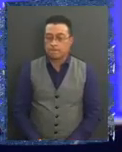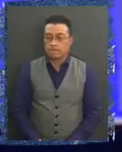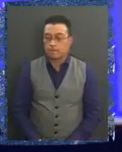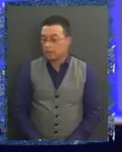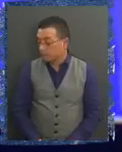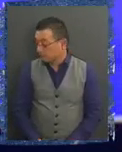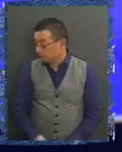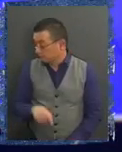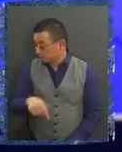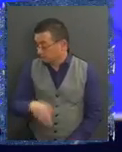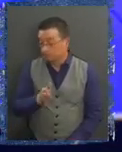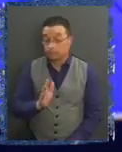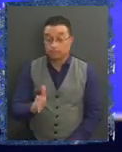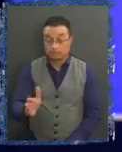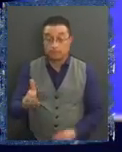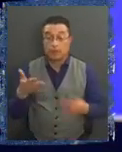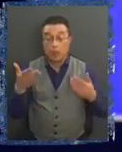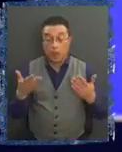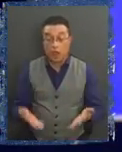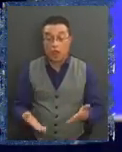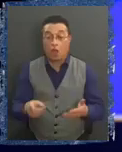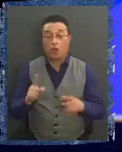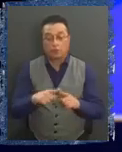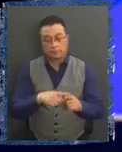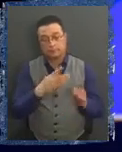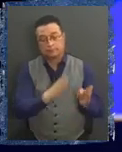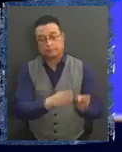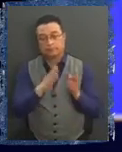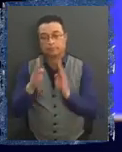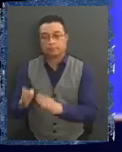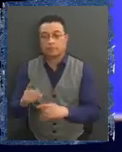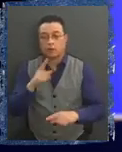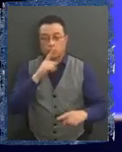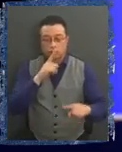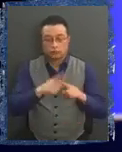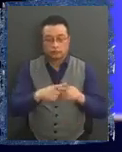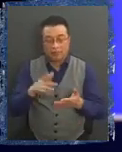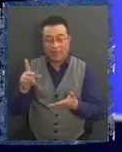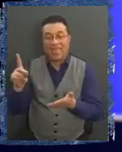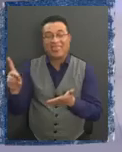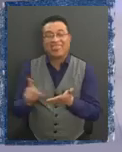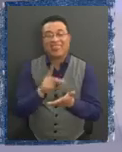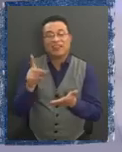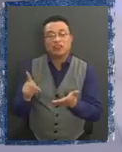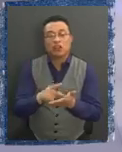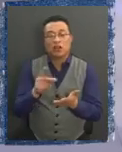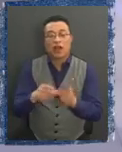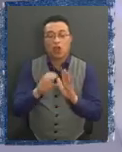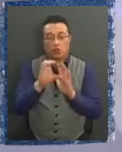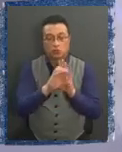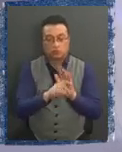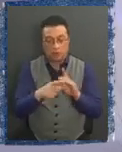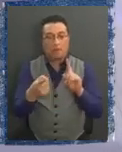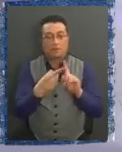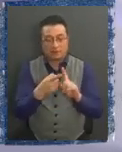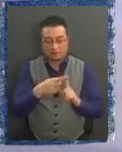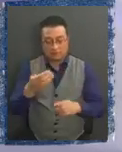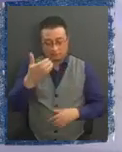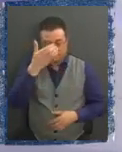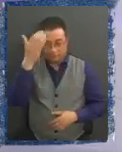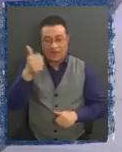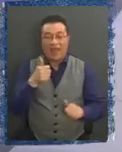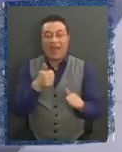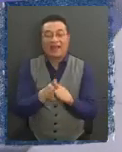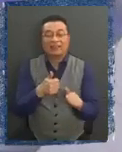Y seguimos entonces ahora con nuestra sección que se llama Diccionario Constitucional, donde participan nuestros destacados asesores